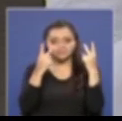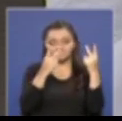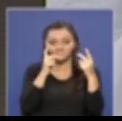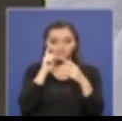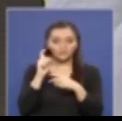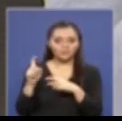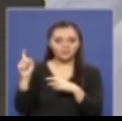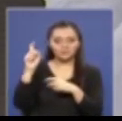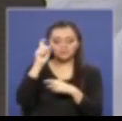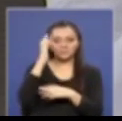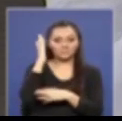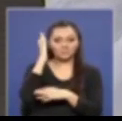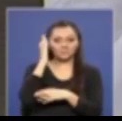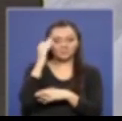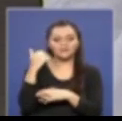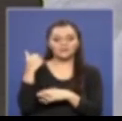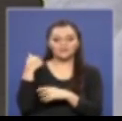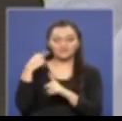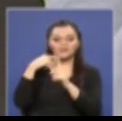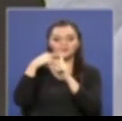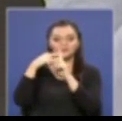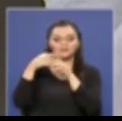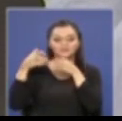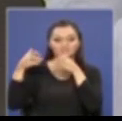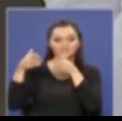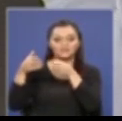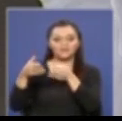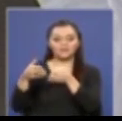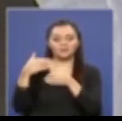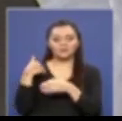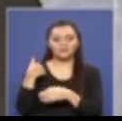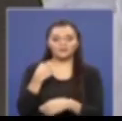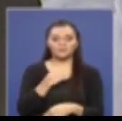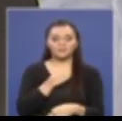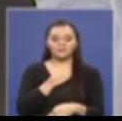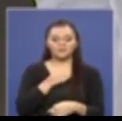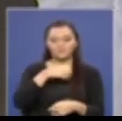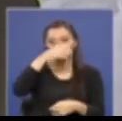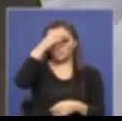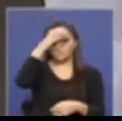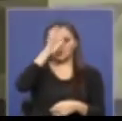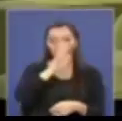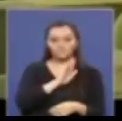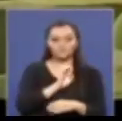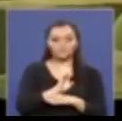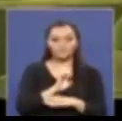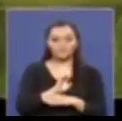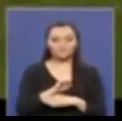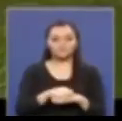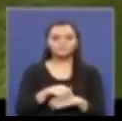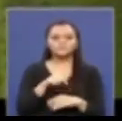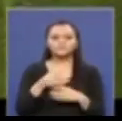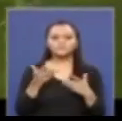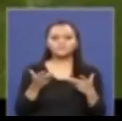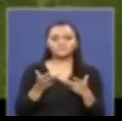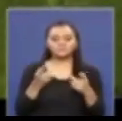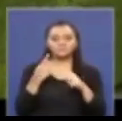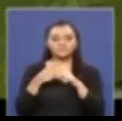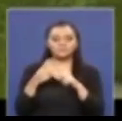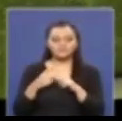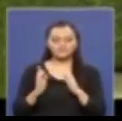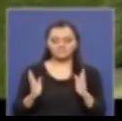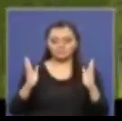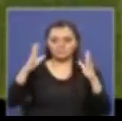posee Tulcán, está su cementerio que ostenta el título de Patrimonio Cultural del Ecuador, en donde se encuentran